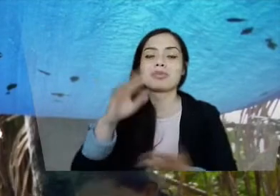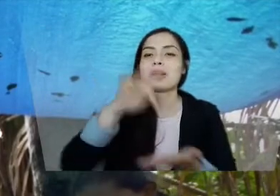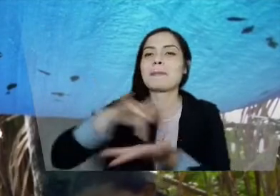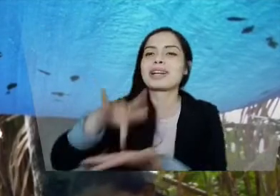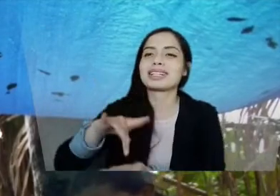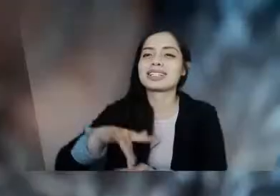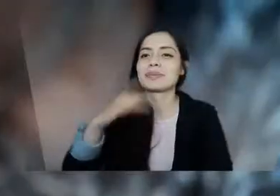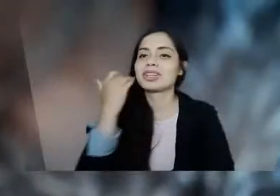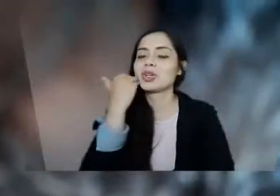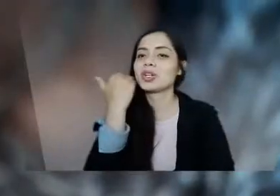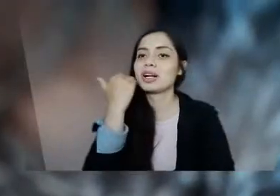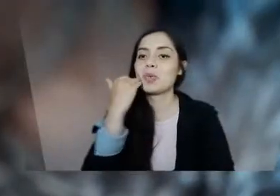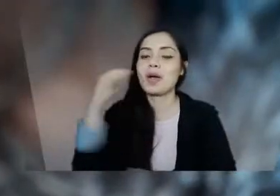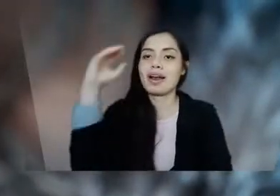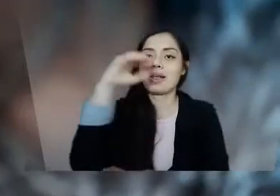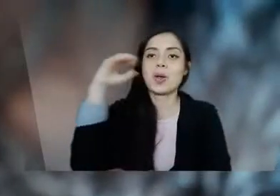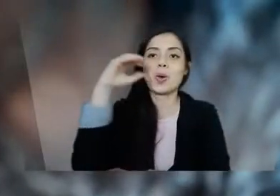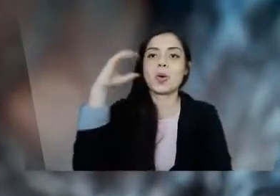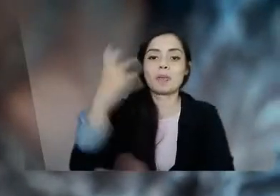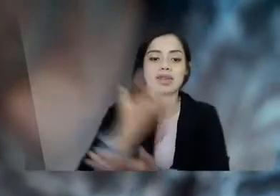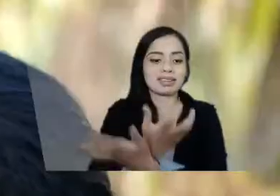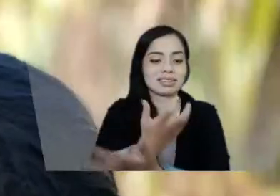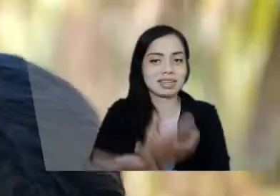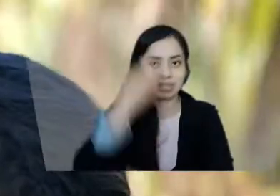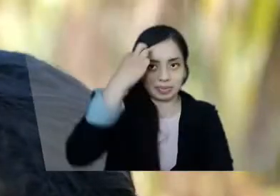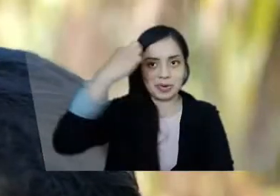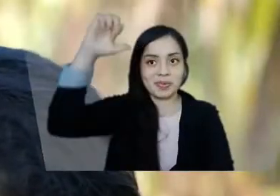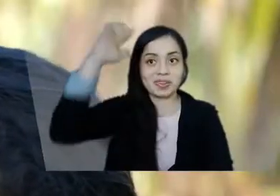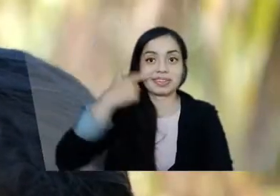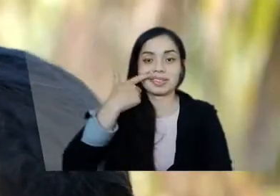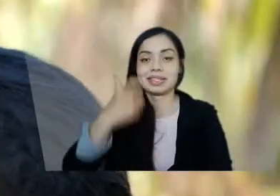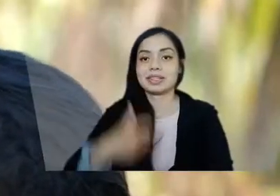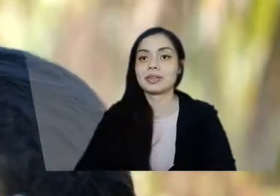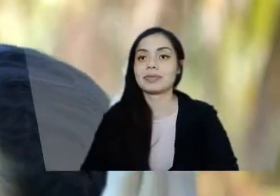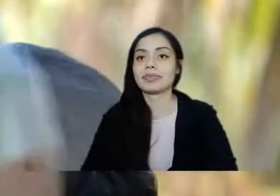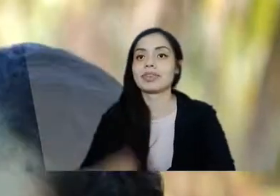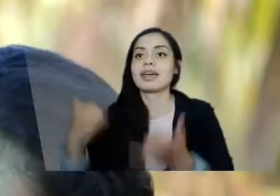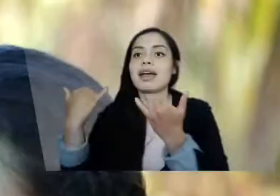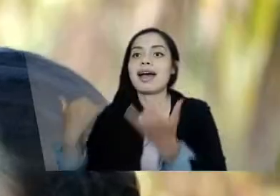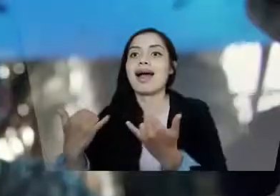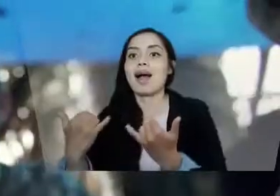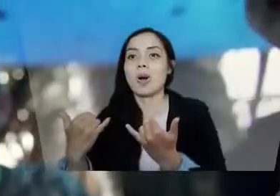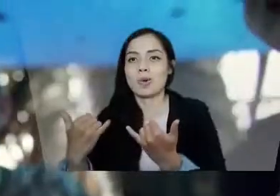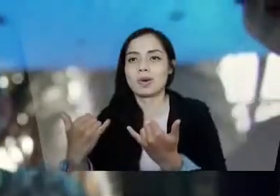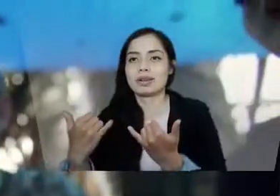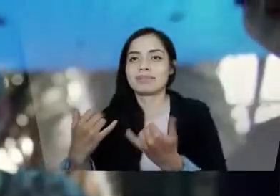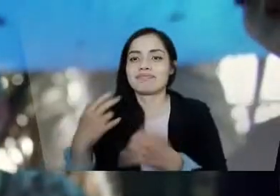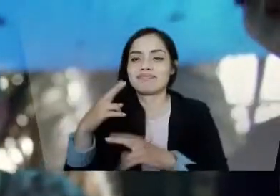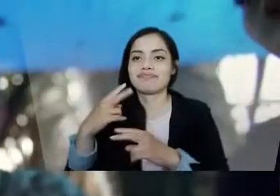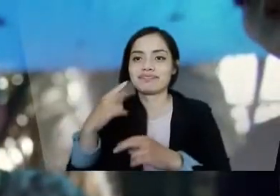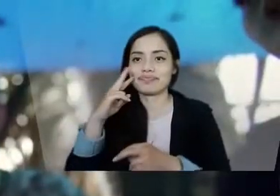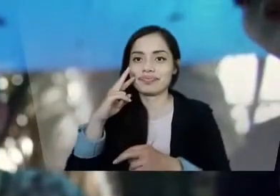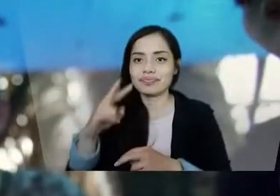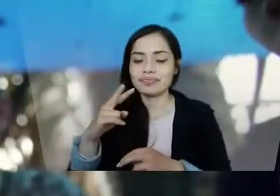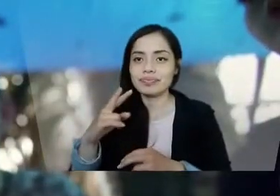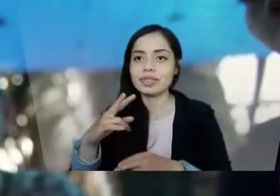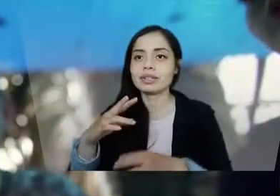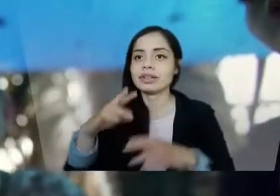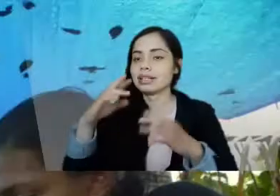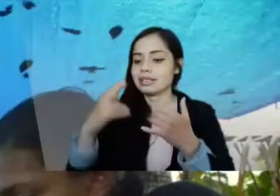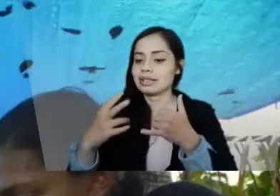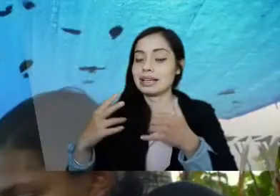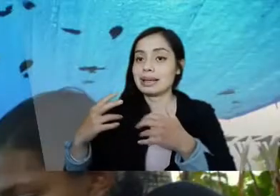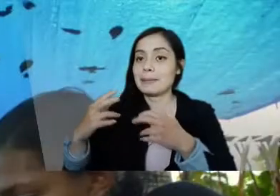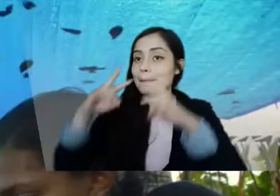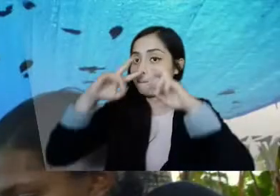Uno muy importante, que es el equipo. Nuestras expediciones de ahora se hechas por investigadores de muchos lugares de Colombia. La mayoría de las personas de nuestro